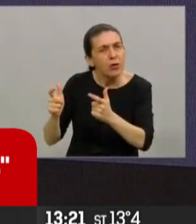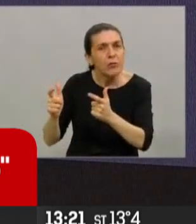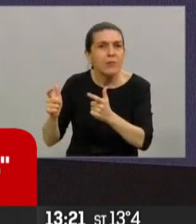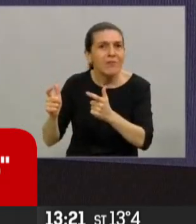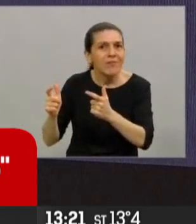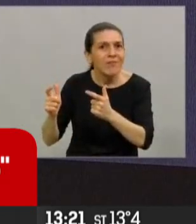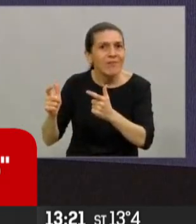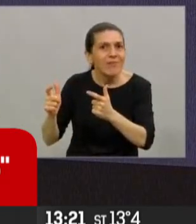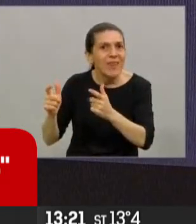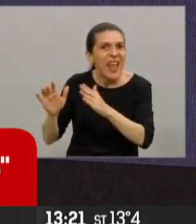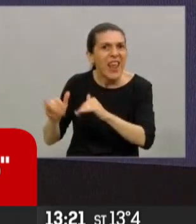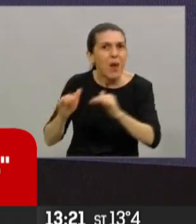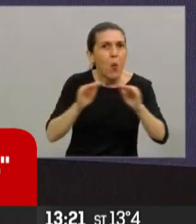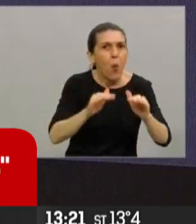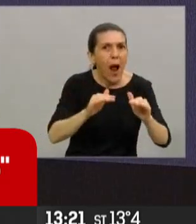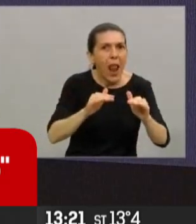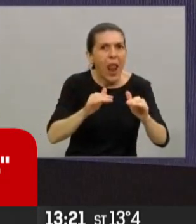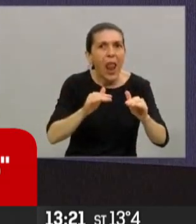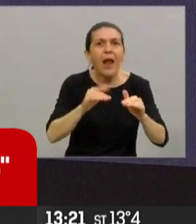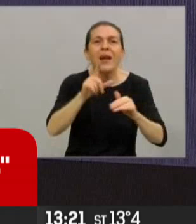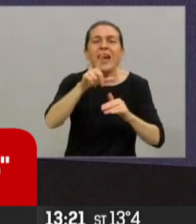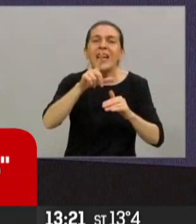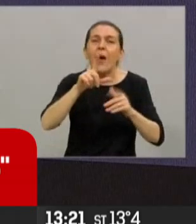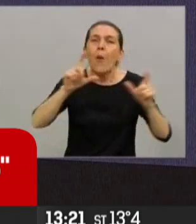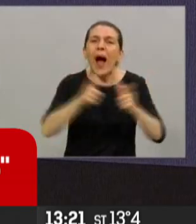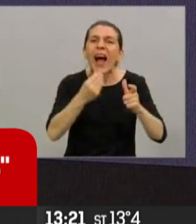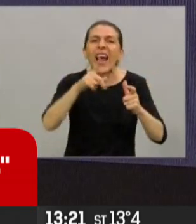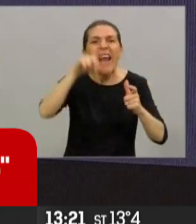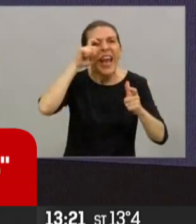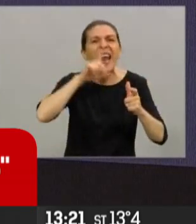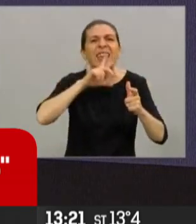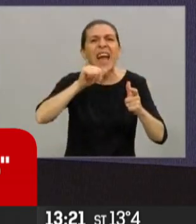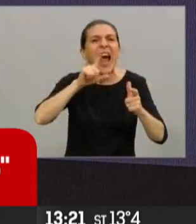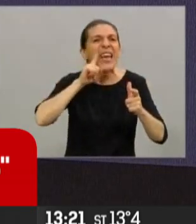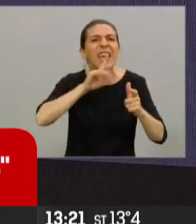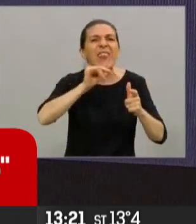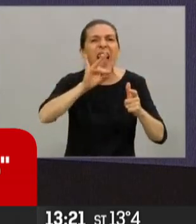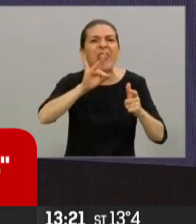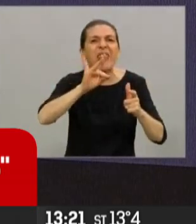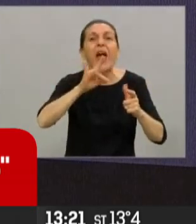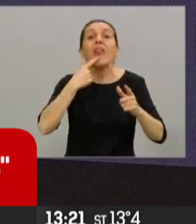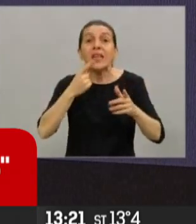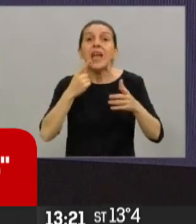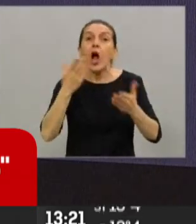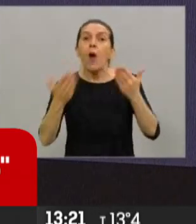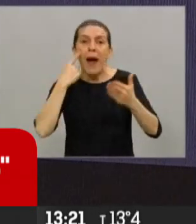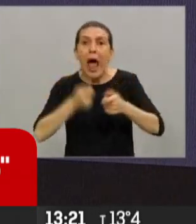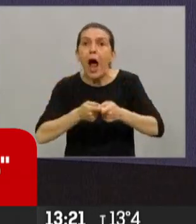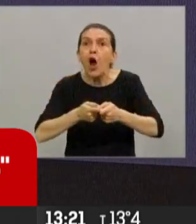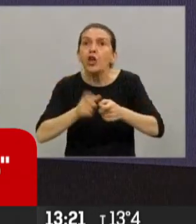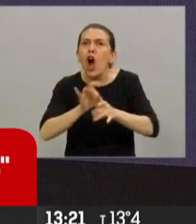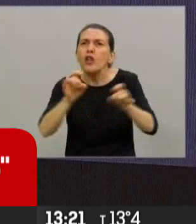claramente la letalidad. La letalidad es la cantidad de muertes en relación a los contagios,